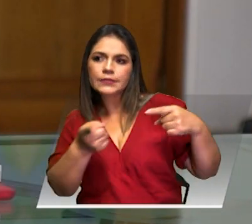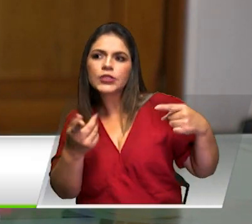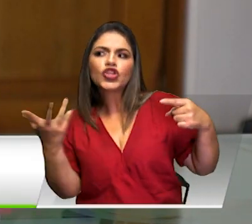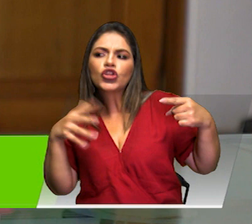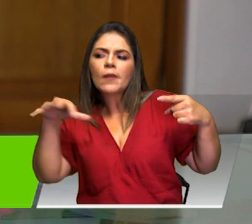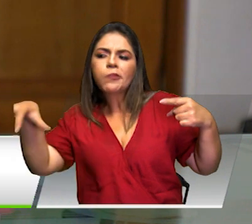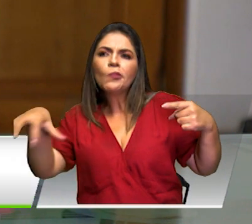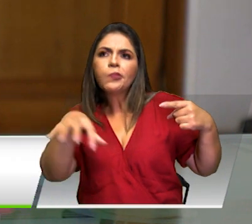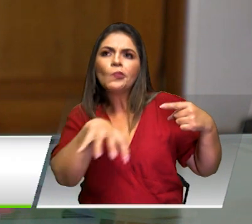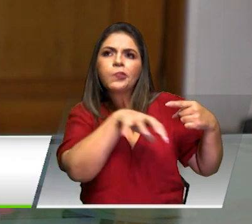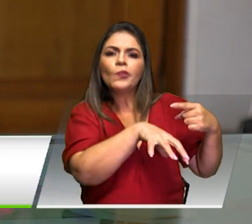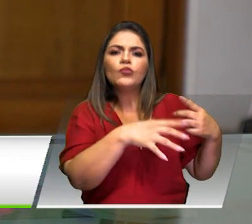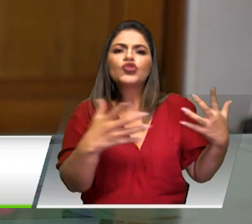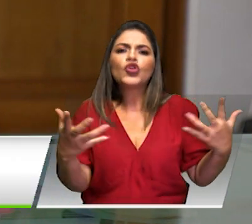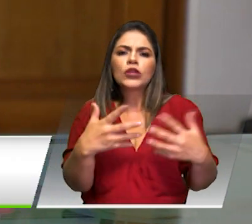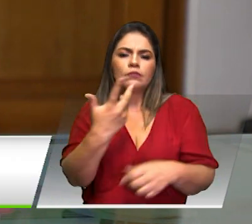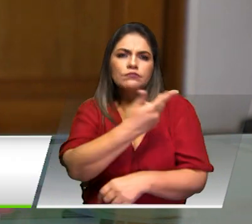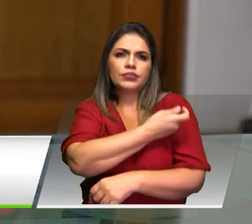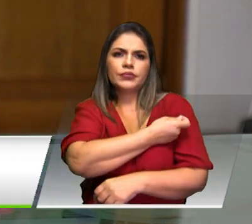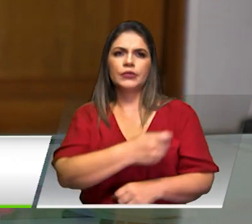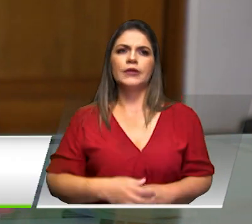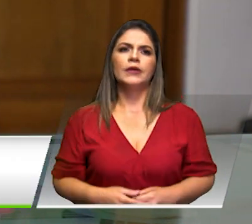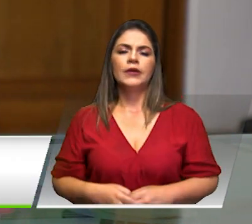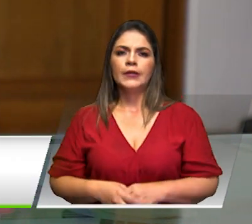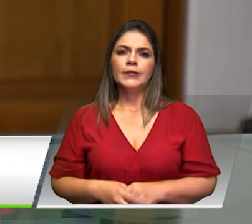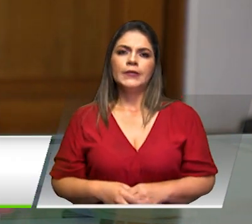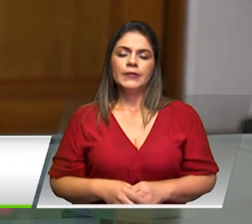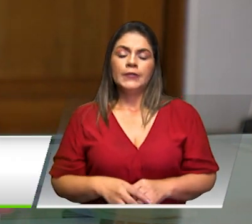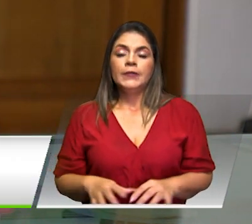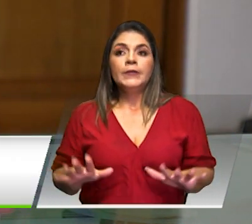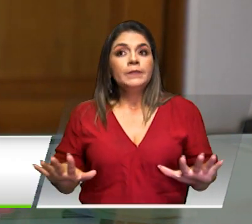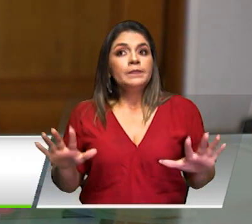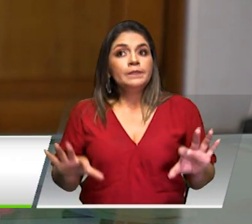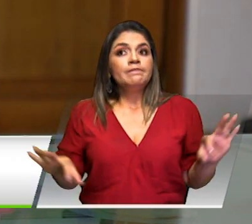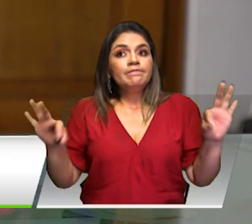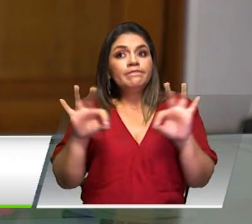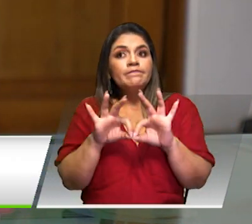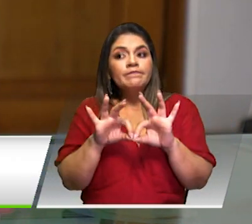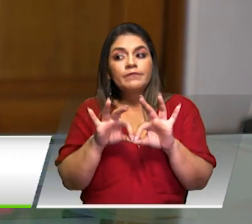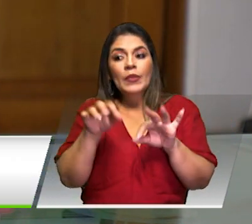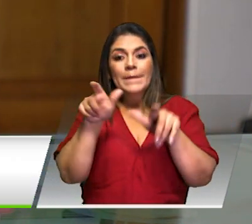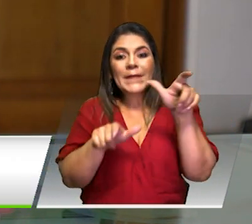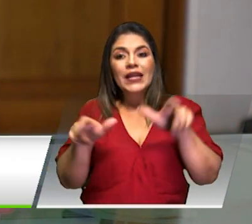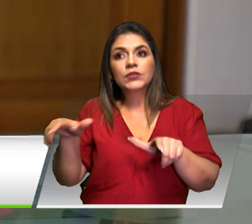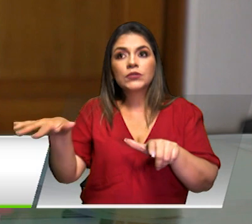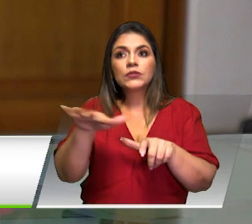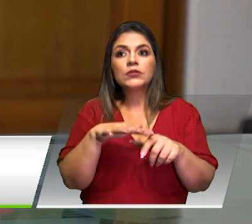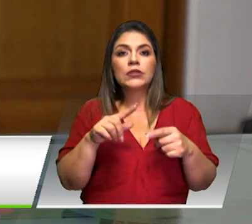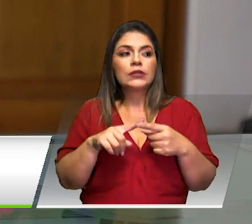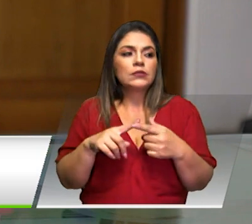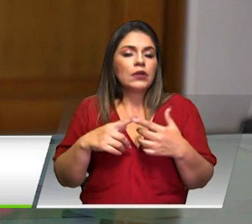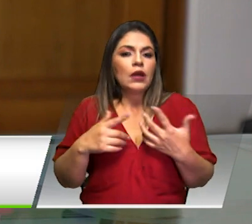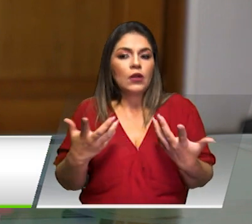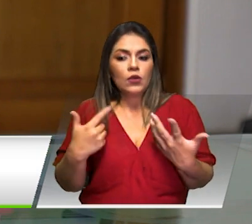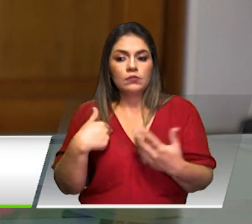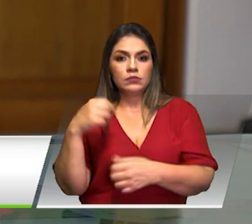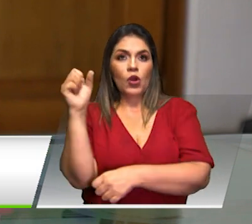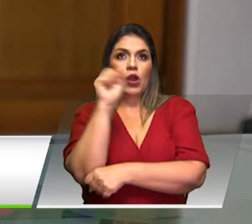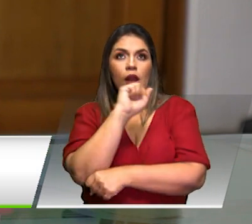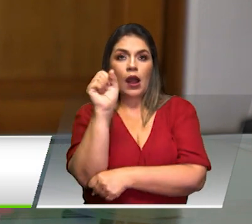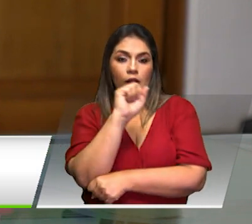y los operativos de movilidad para que sean unos lugares en donde las personas que tienen acceso a un vehículo particular